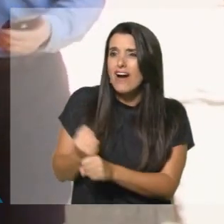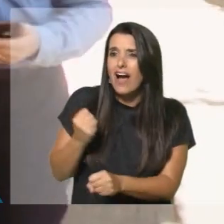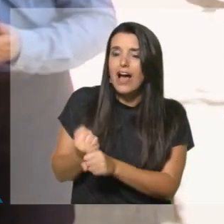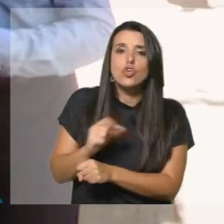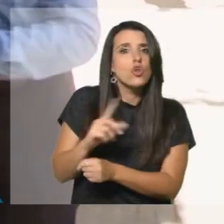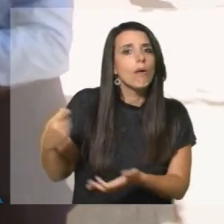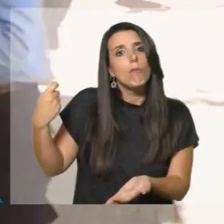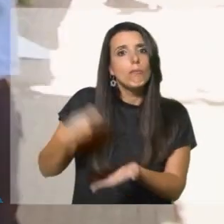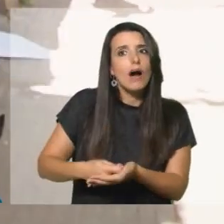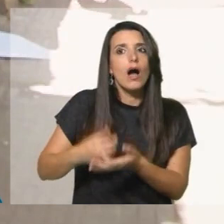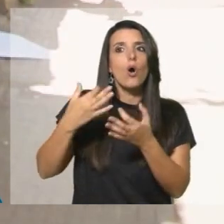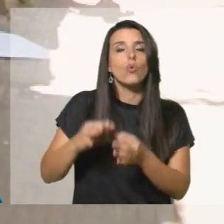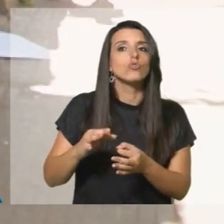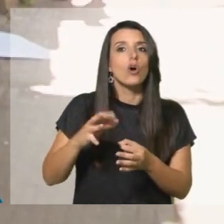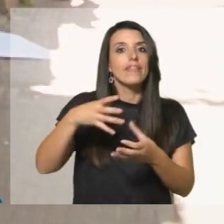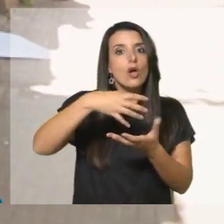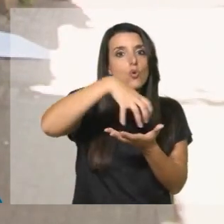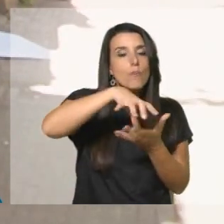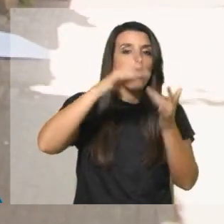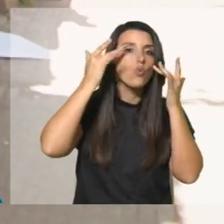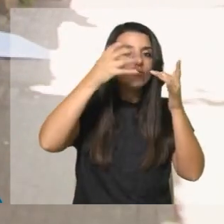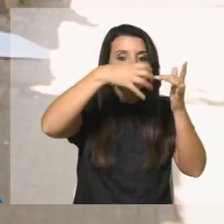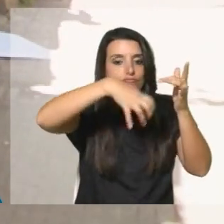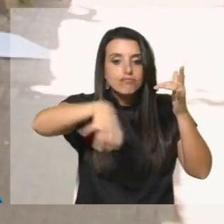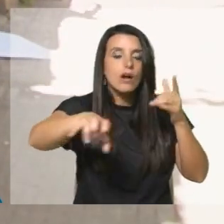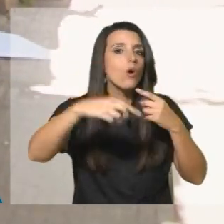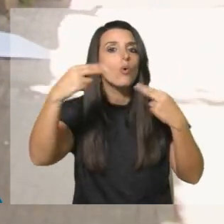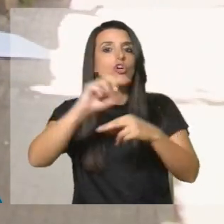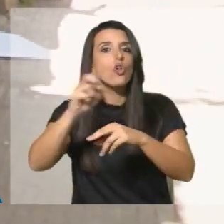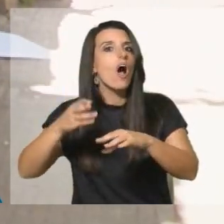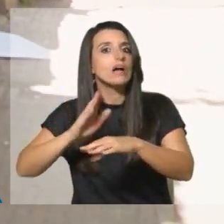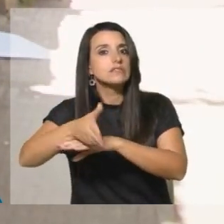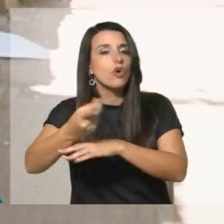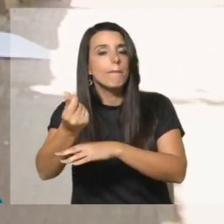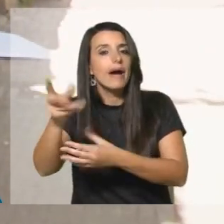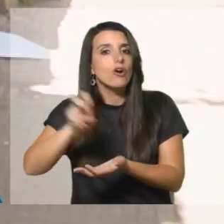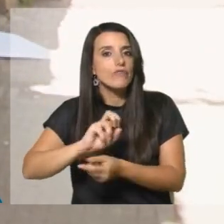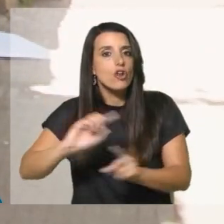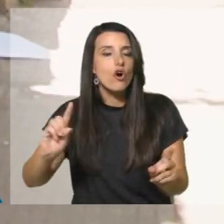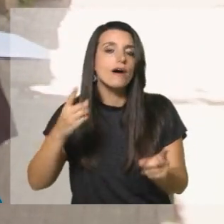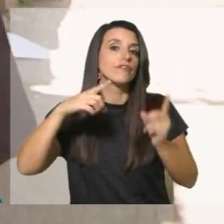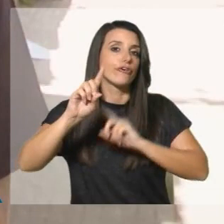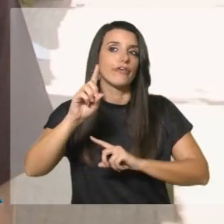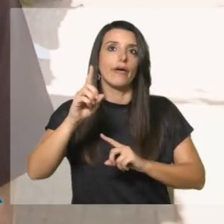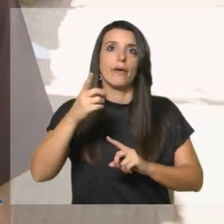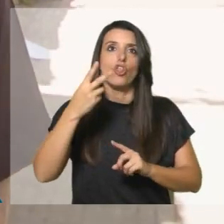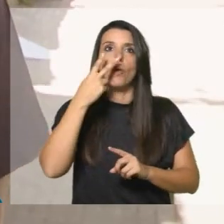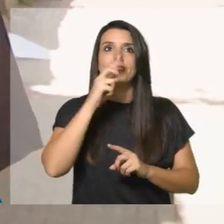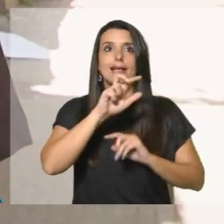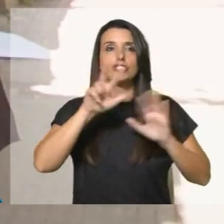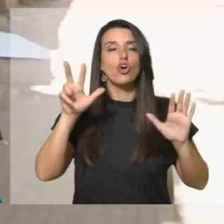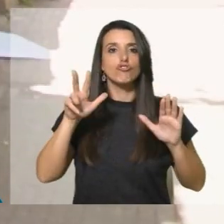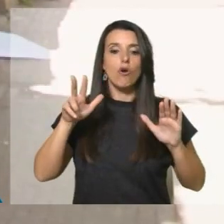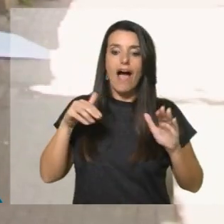es el único subgrupo dentro de todos los subgrupos de la enseñanza privada que no acceden a este beneficio. Y bueno, desde por lo menos desde 2018